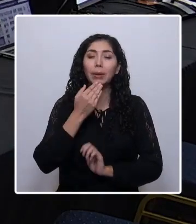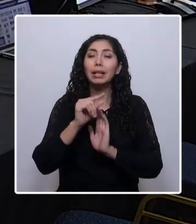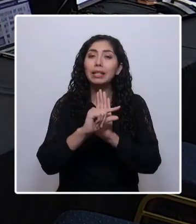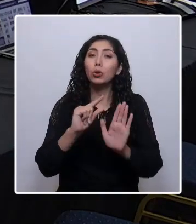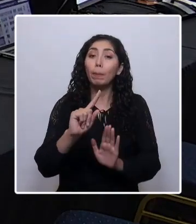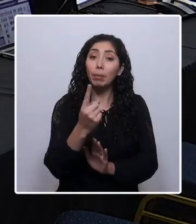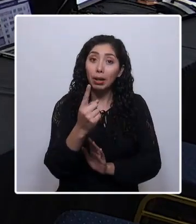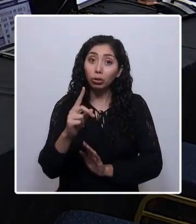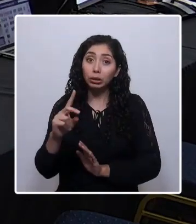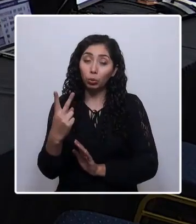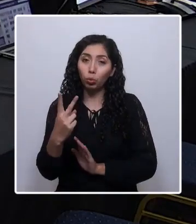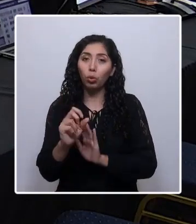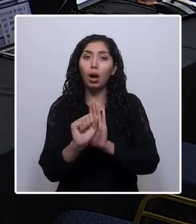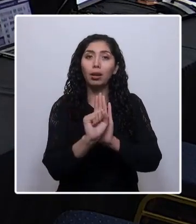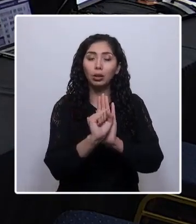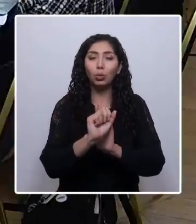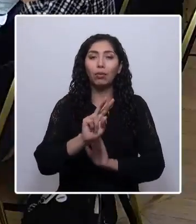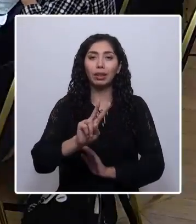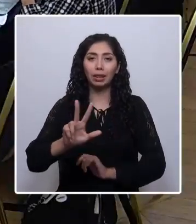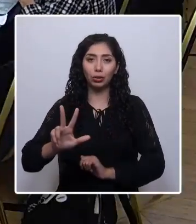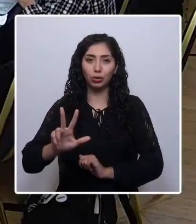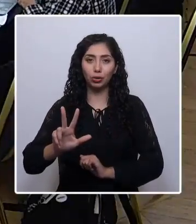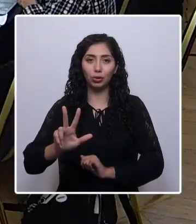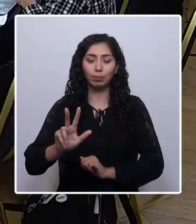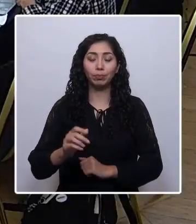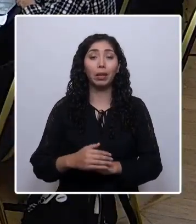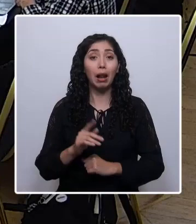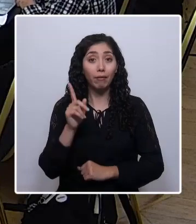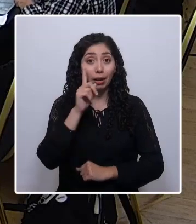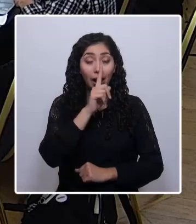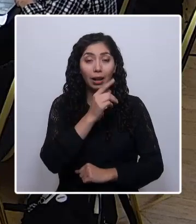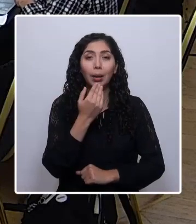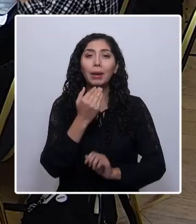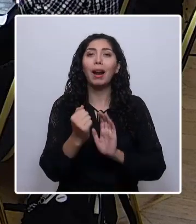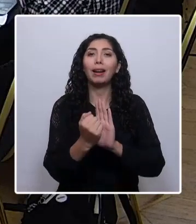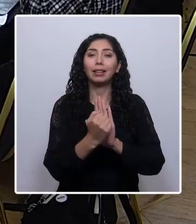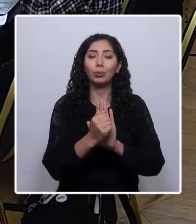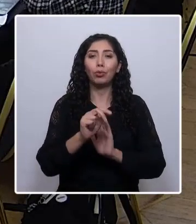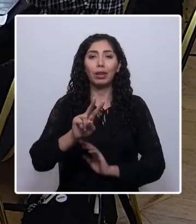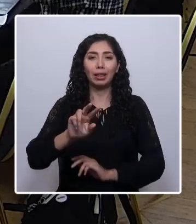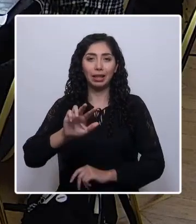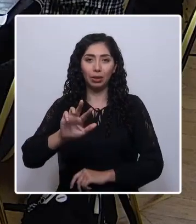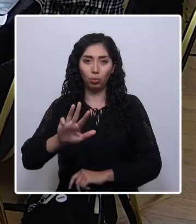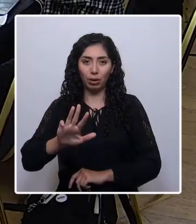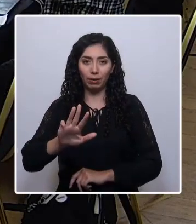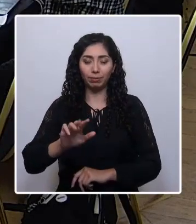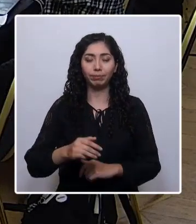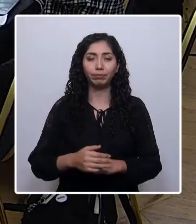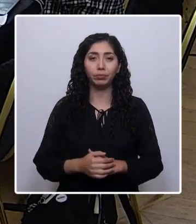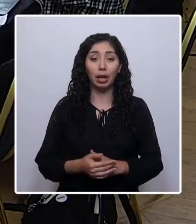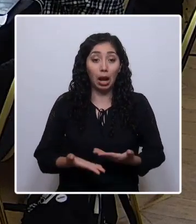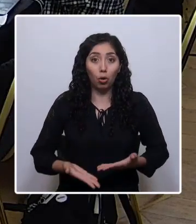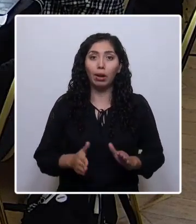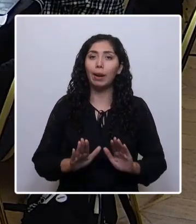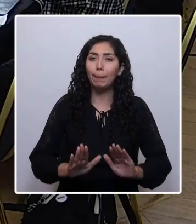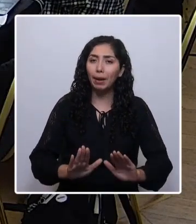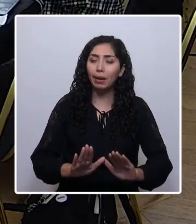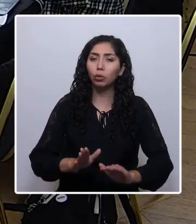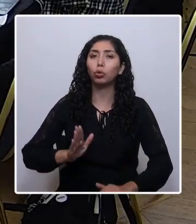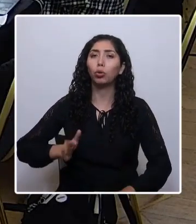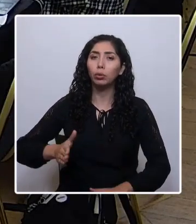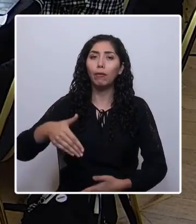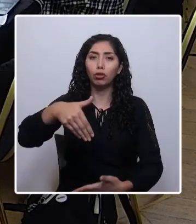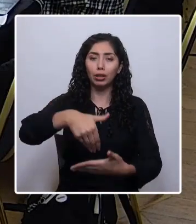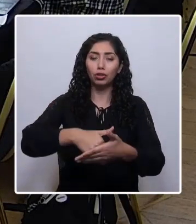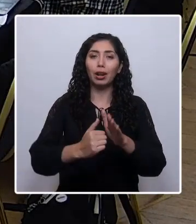primero y segundo del artículo 28 y finalmente el artículo 29. Estamos a la espera de la votación del